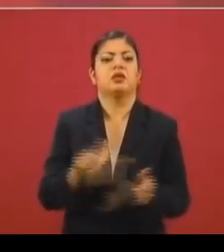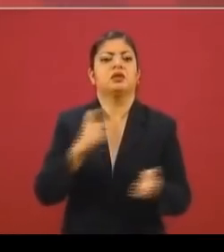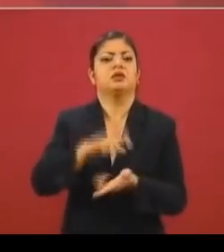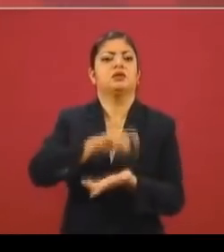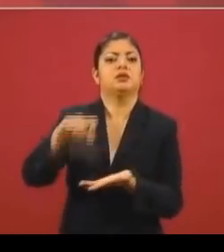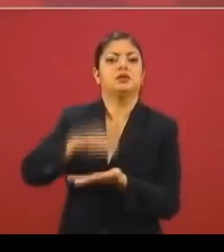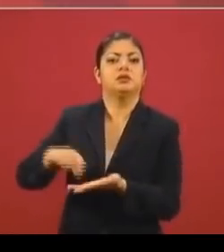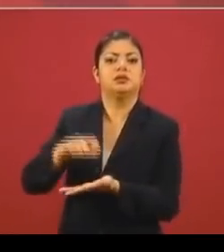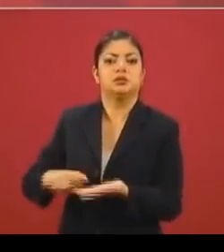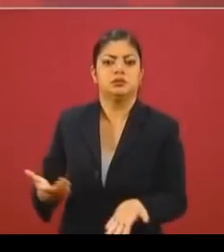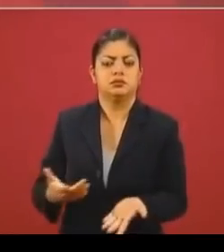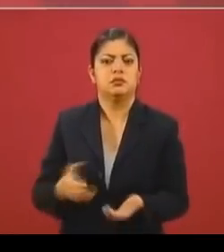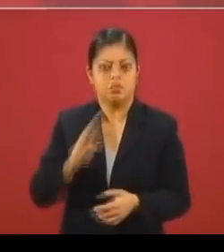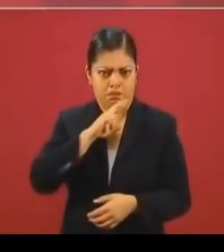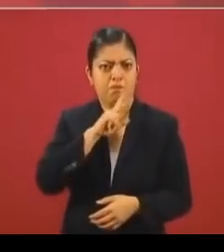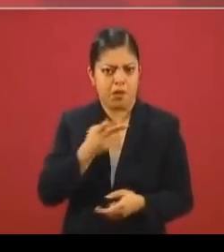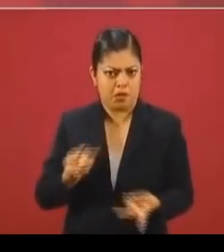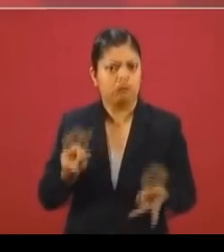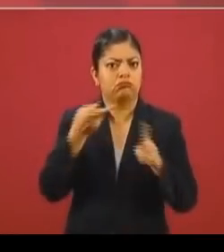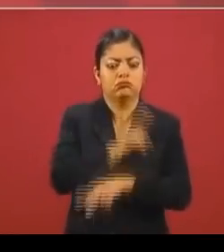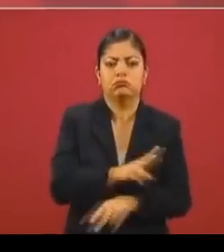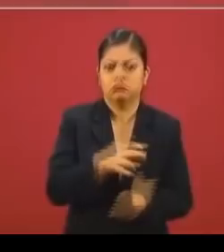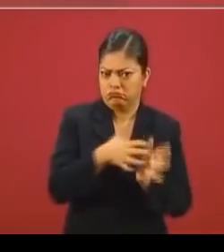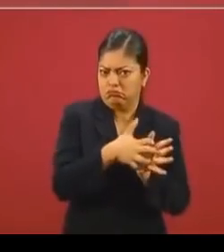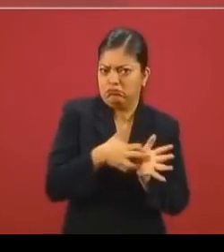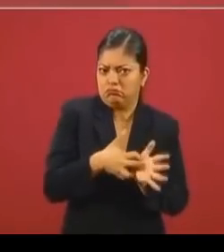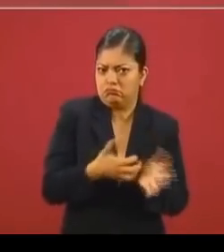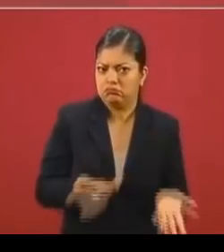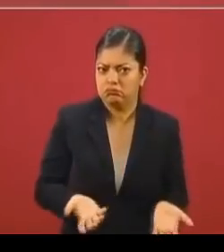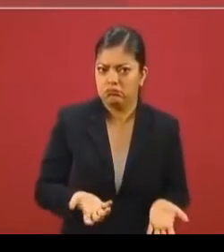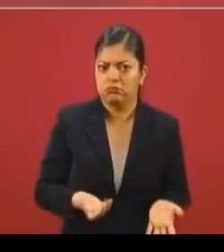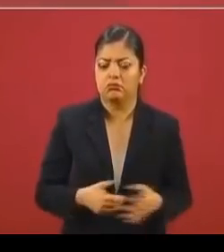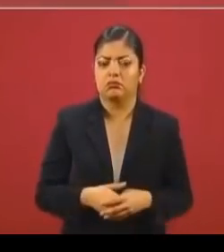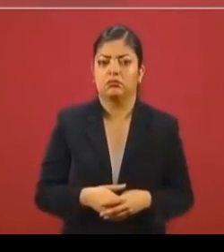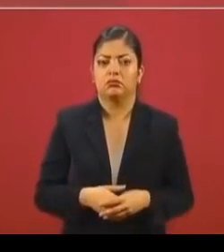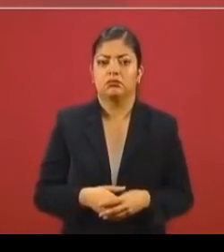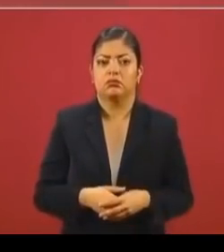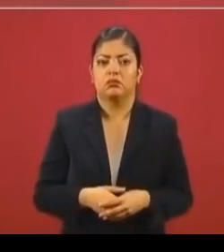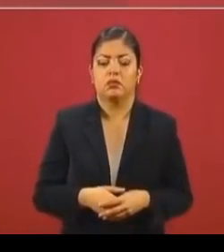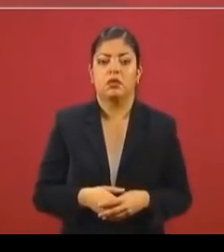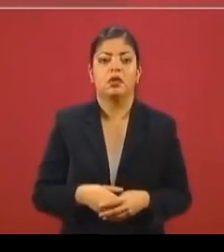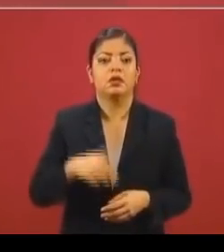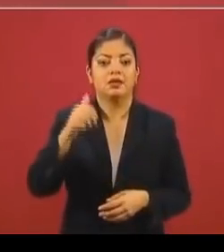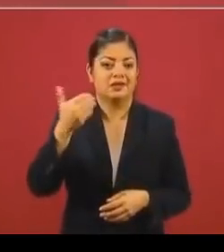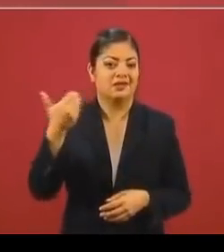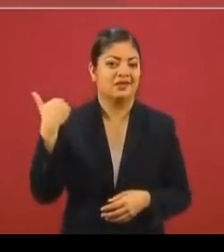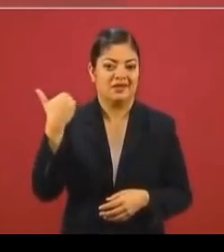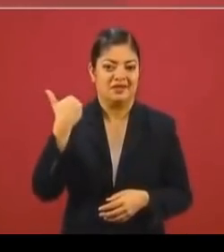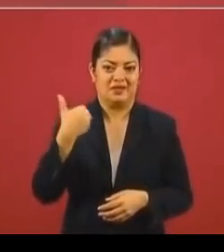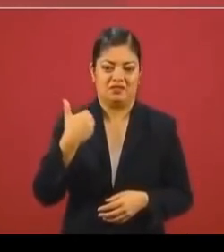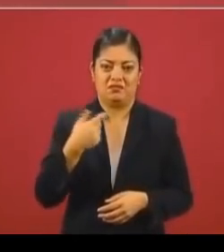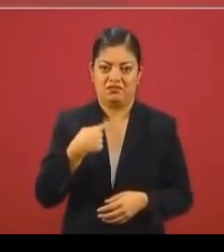¿Por qué no la austeridad? Lo que dijimos hace un